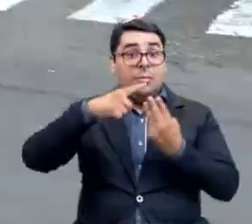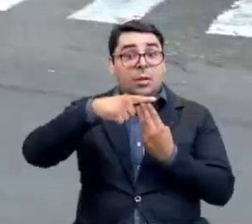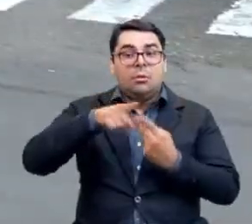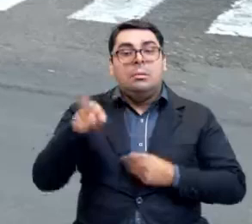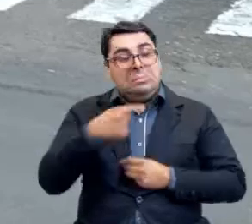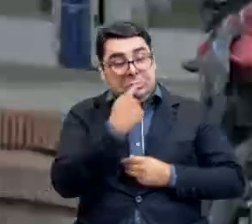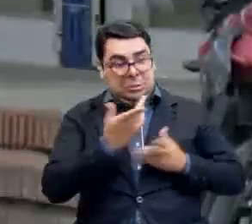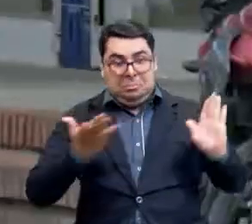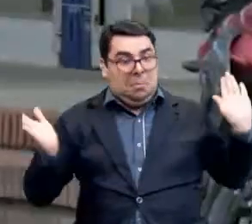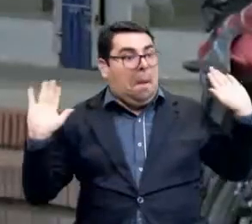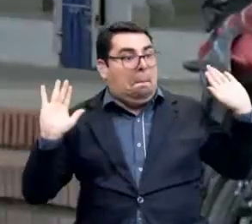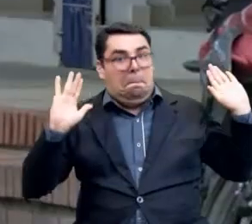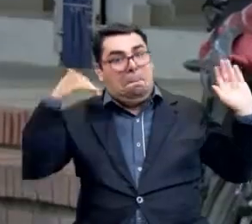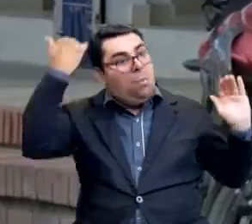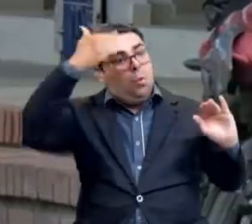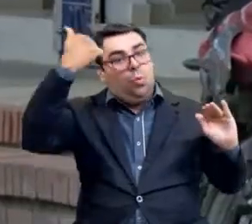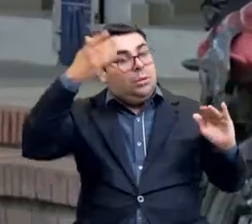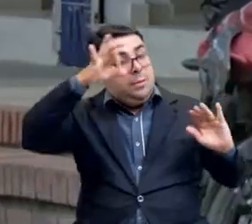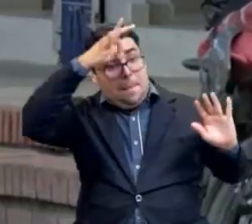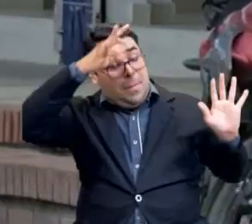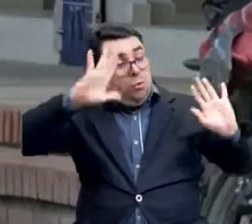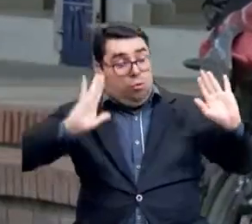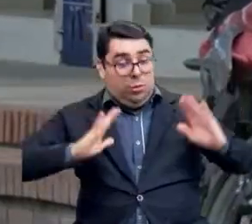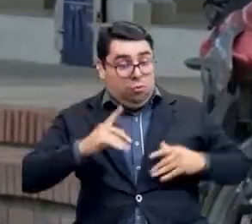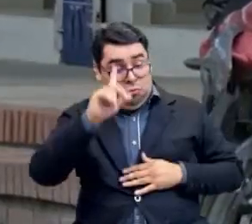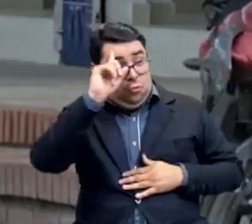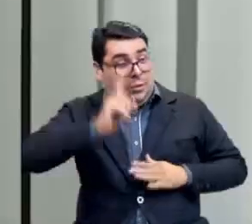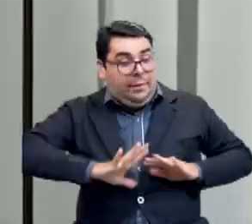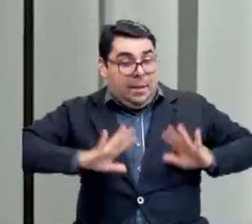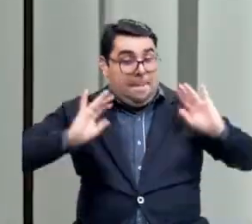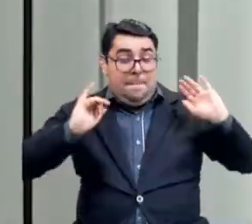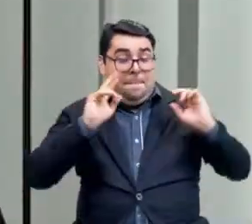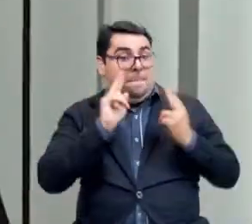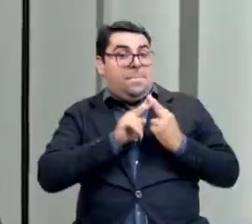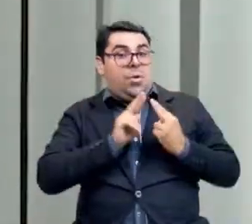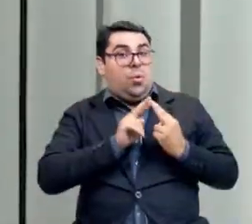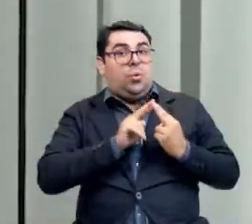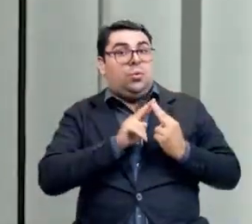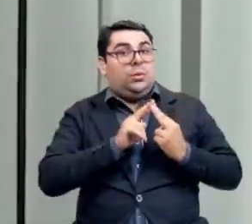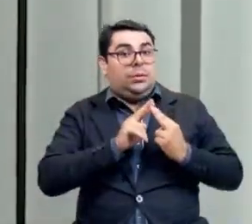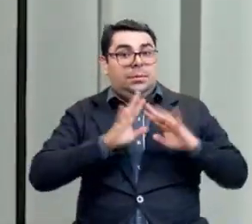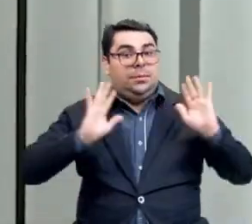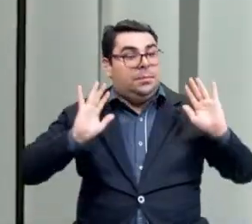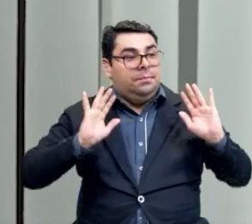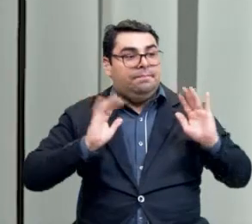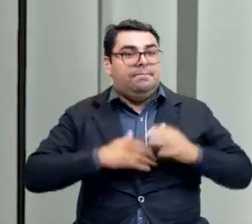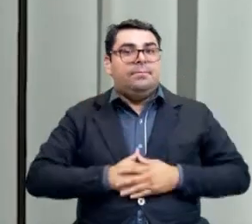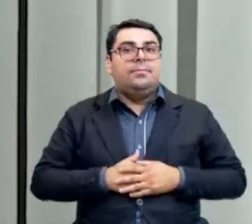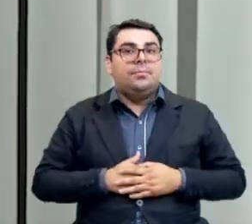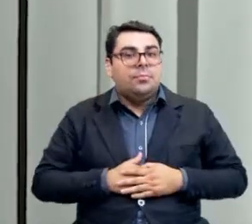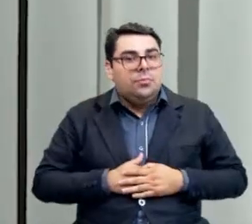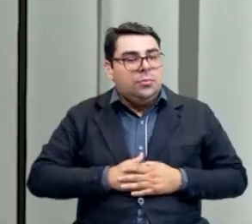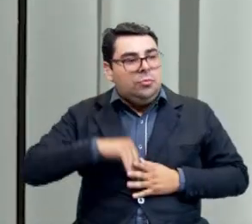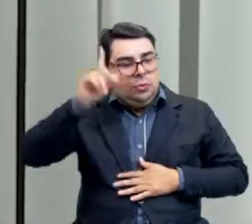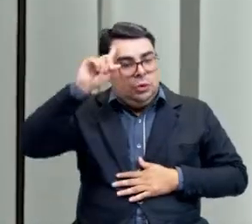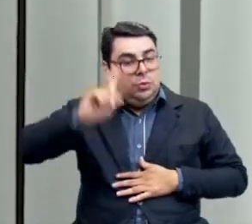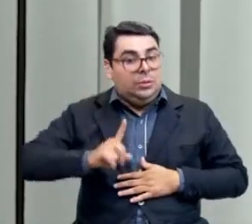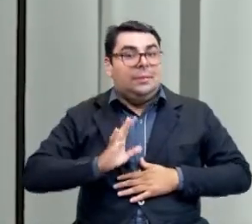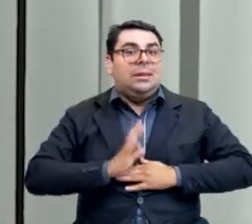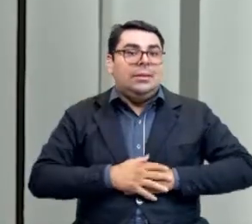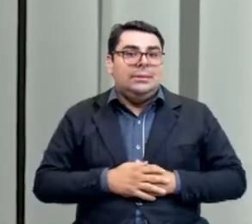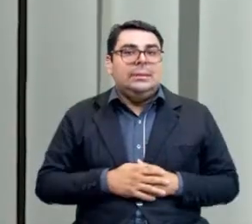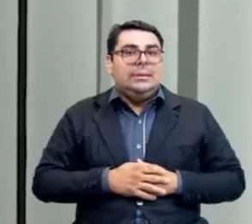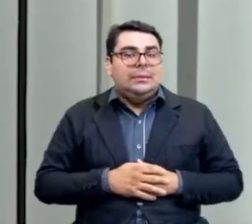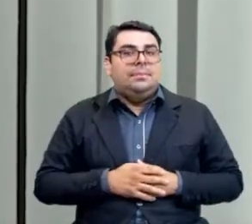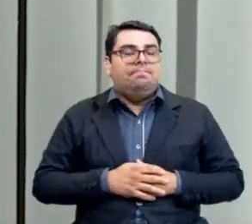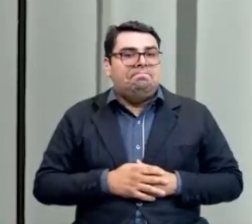no estar enterado de la situación. Esta situación no la conocíamos, digamos, de que se estén ofreciendo esos servicios en razón